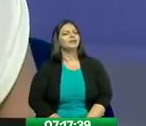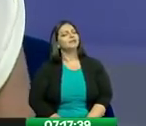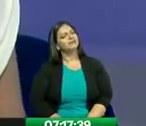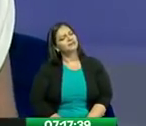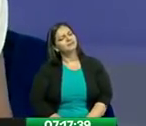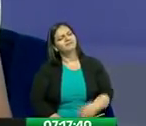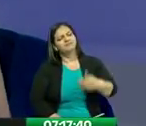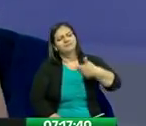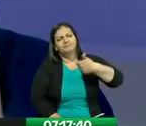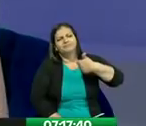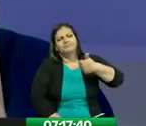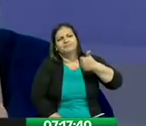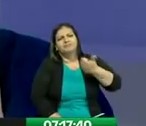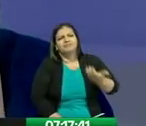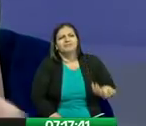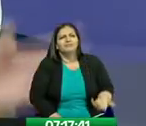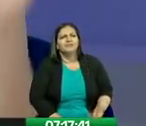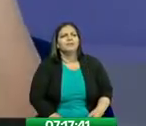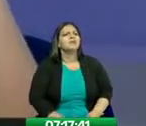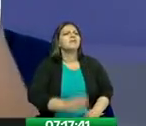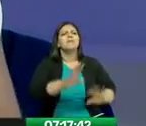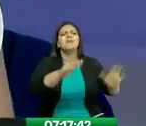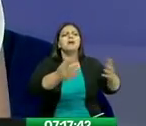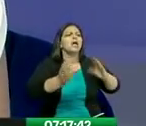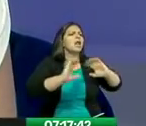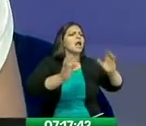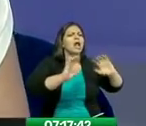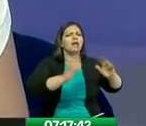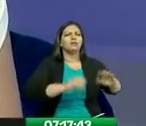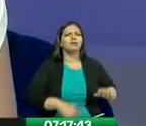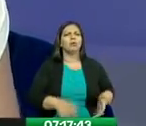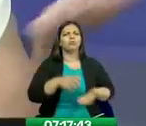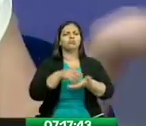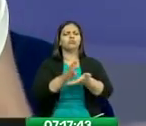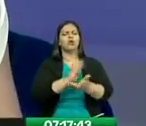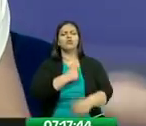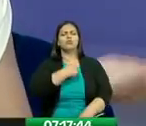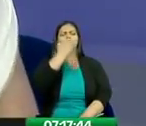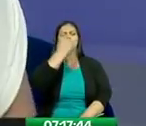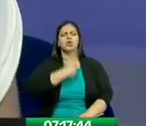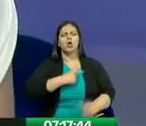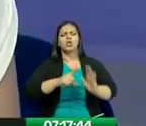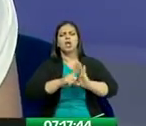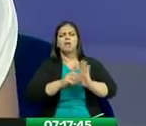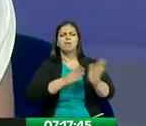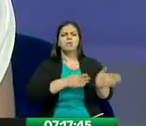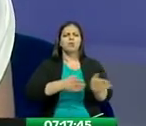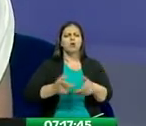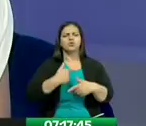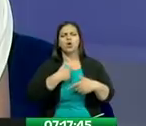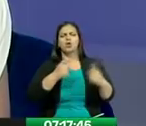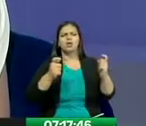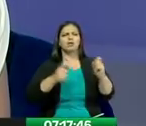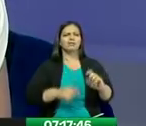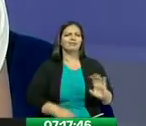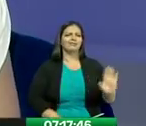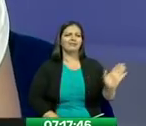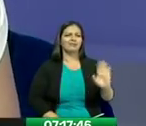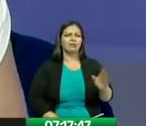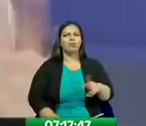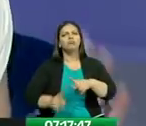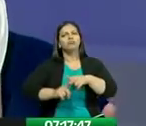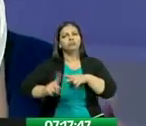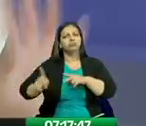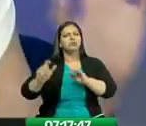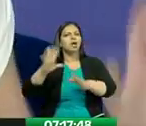de debatir sobre el tema, sino... O de buscar protagonismos. Exacto, o de buscar protagonismos. Creo que era momento de realmente